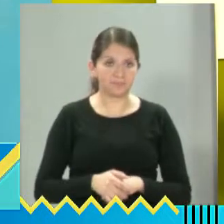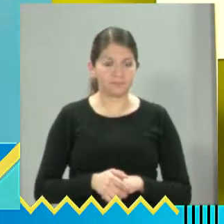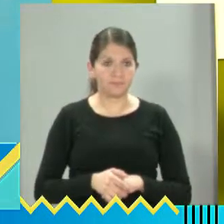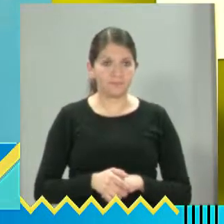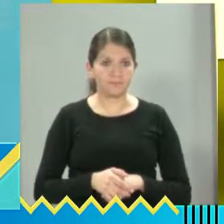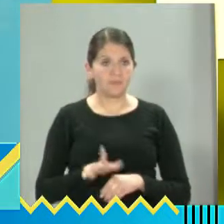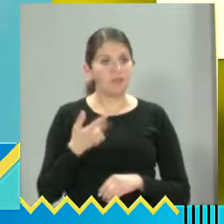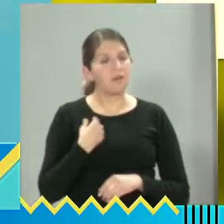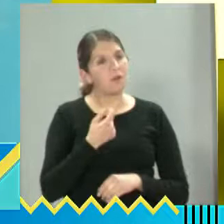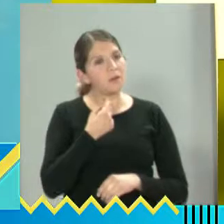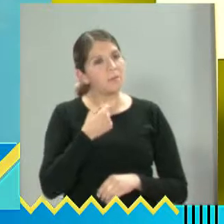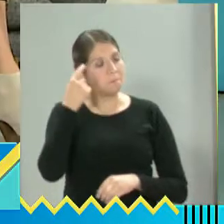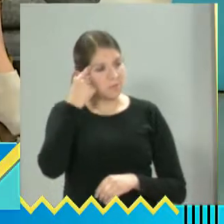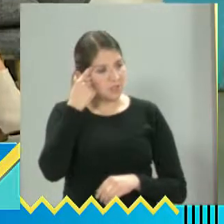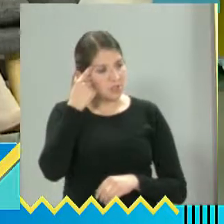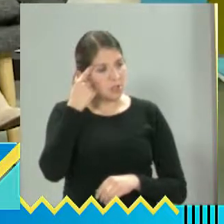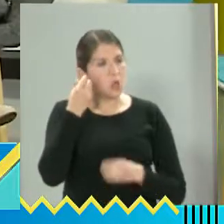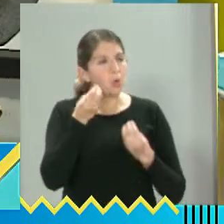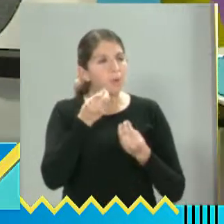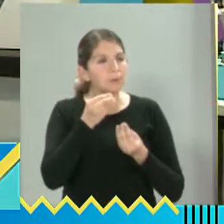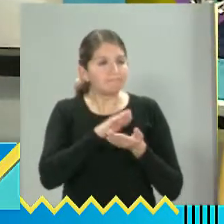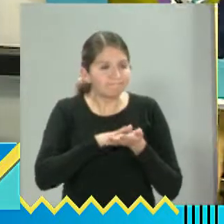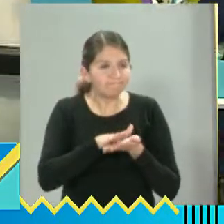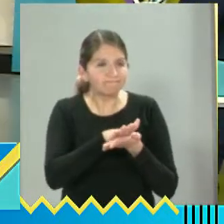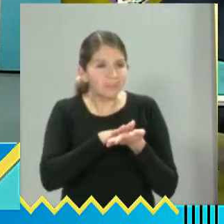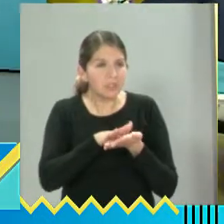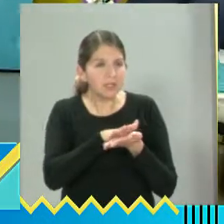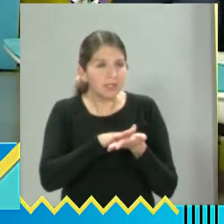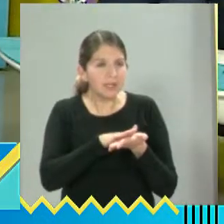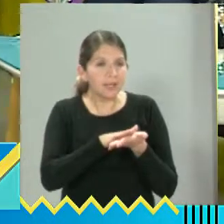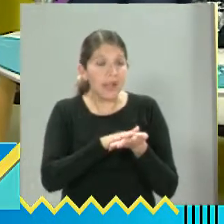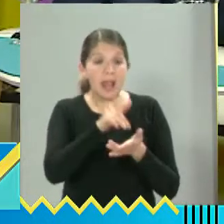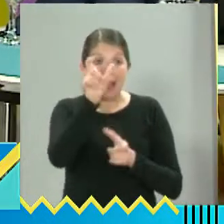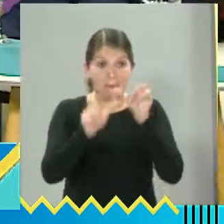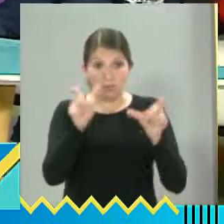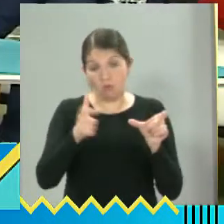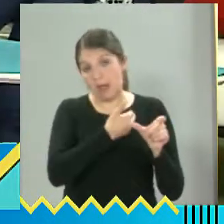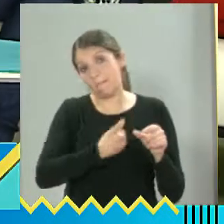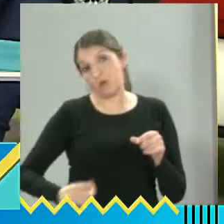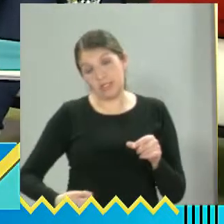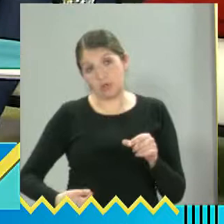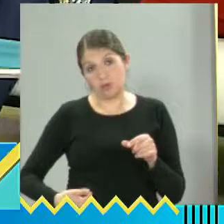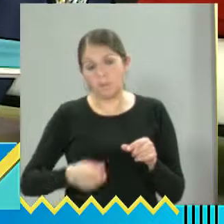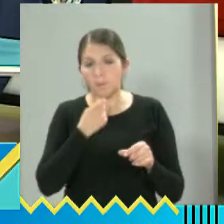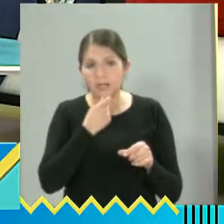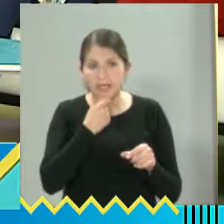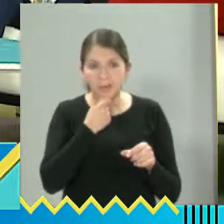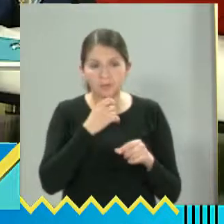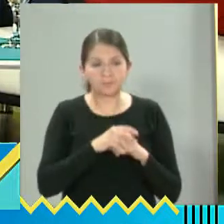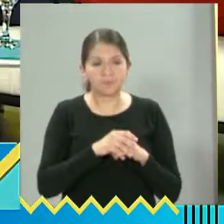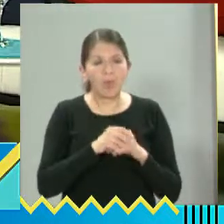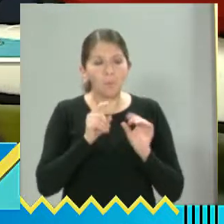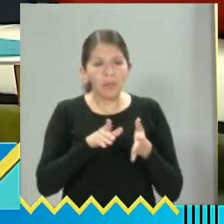tema de si muchas veces se induce, ¿no? A través de quienes gestionan la economía o la política, se inducen ciertas